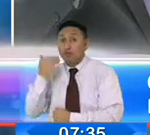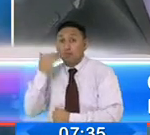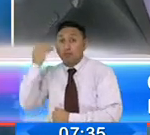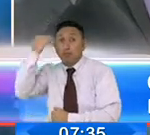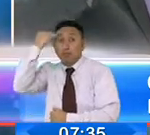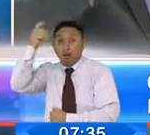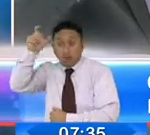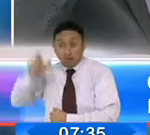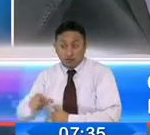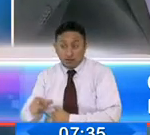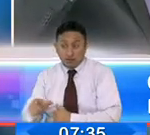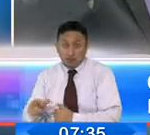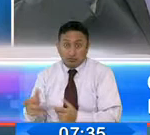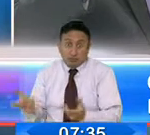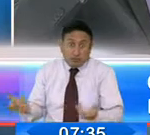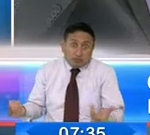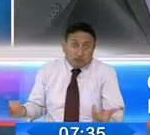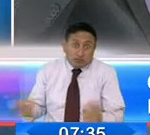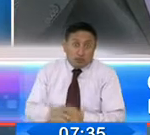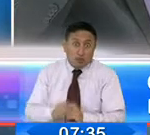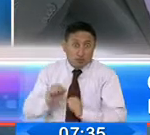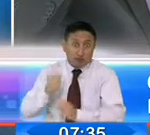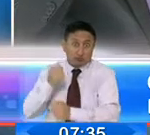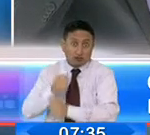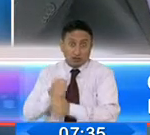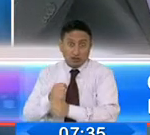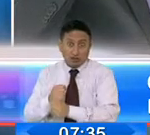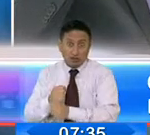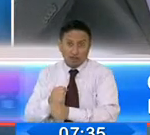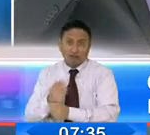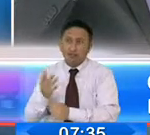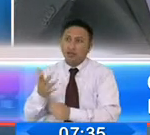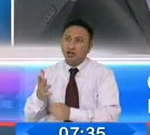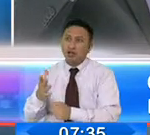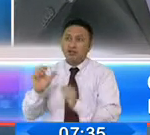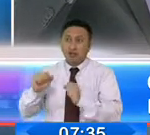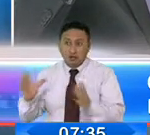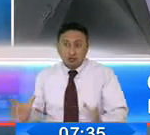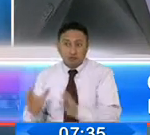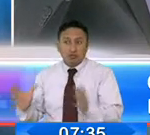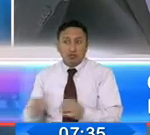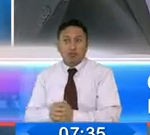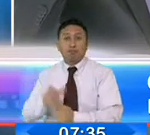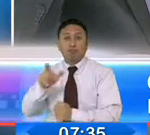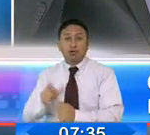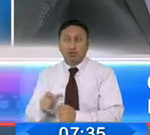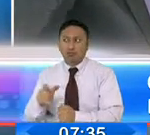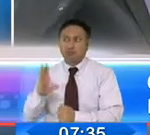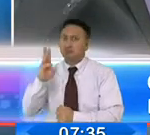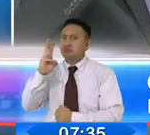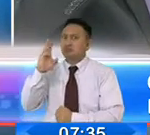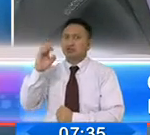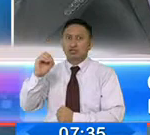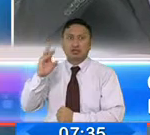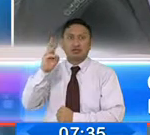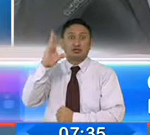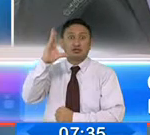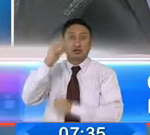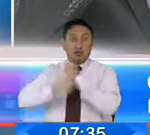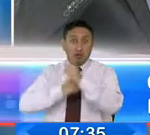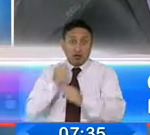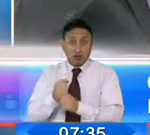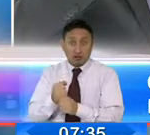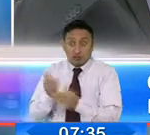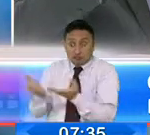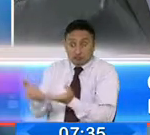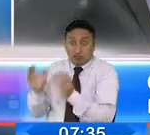todavía son laborables, que tienen fuerza para hacerlo, personas que están sobre los 60, 65 años y que ellos también,